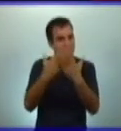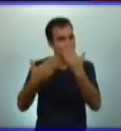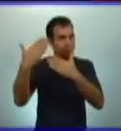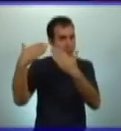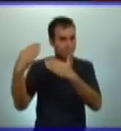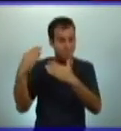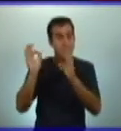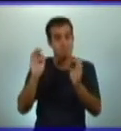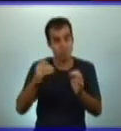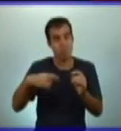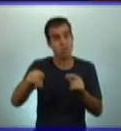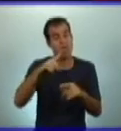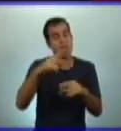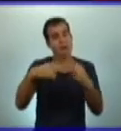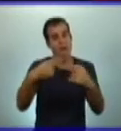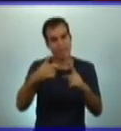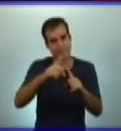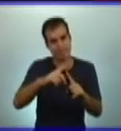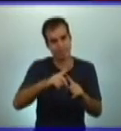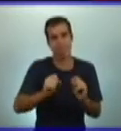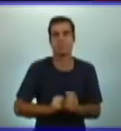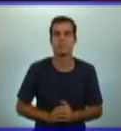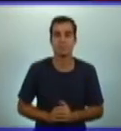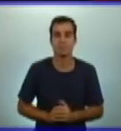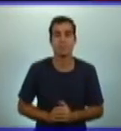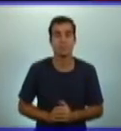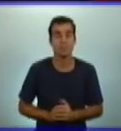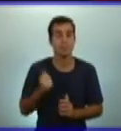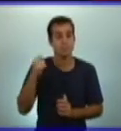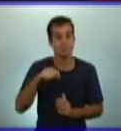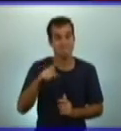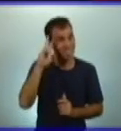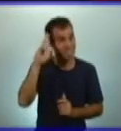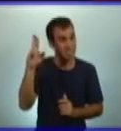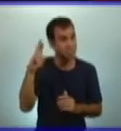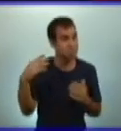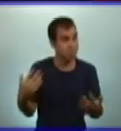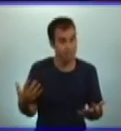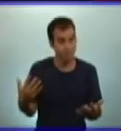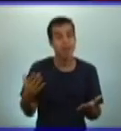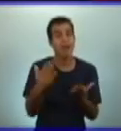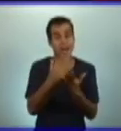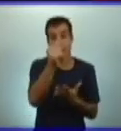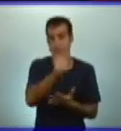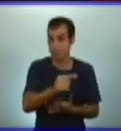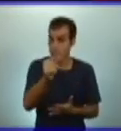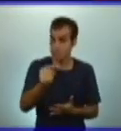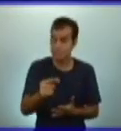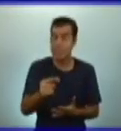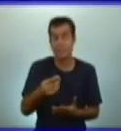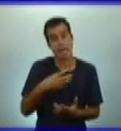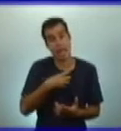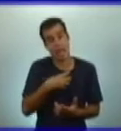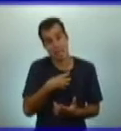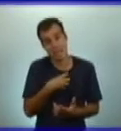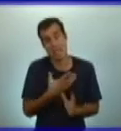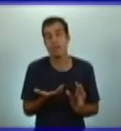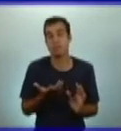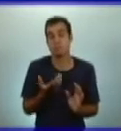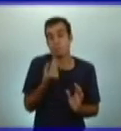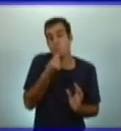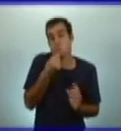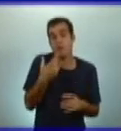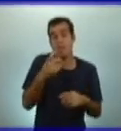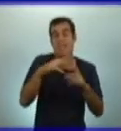final de la semana. Bueno, vamos entonces a recordar, como siempre, a los estudiantes que tienen posibilidades de conectarse, pues